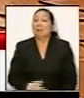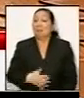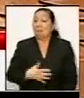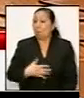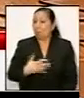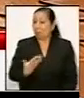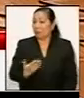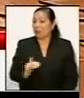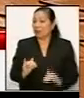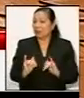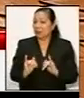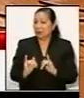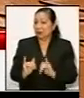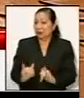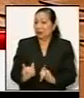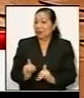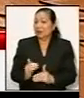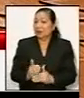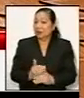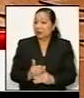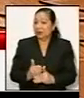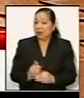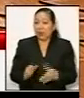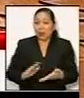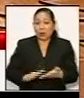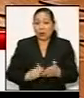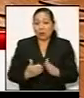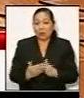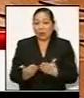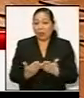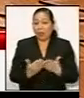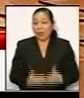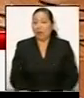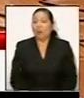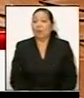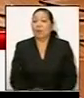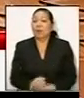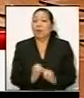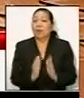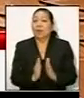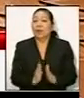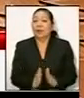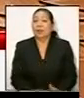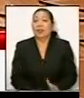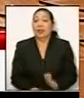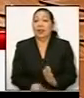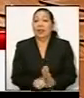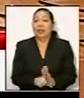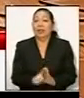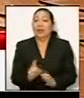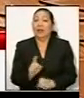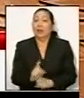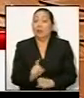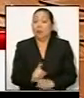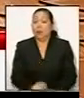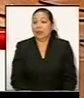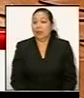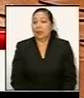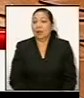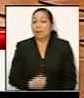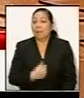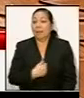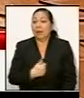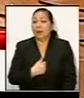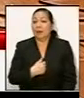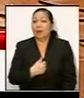dejar sin efecto la participación de la comunidad educativa conforme nuestras mentes labrín general de educación y el propio